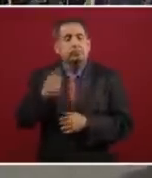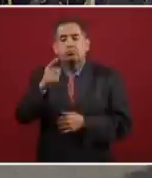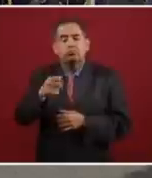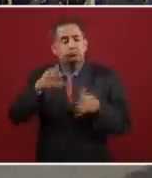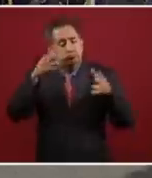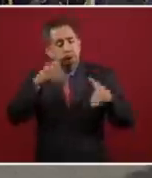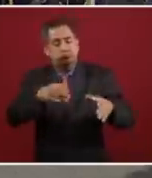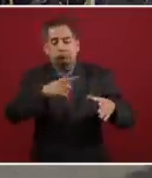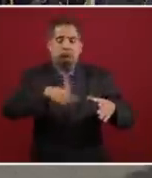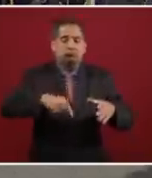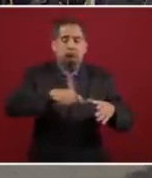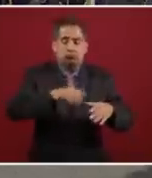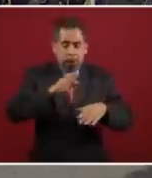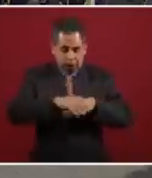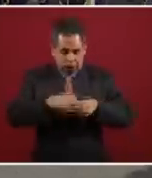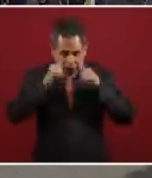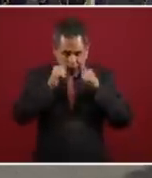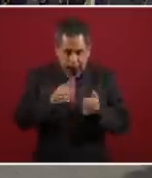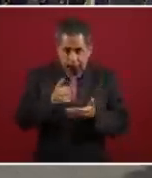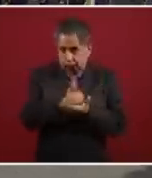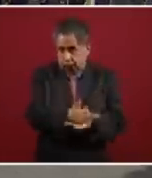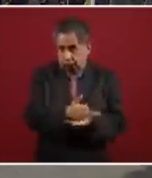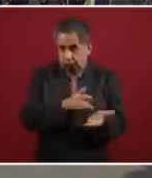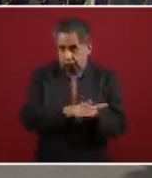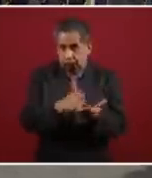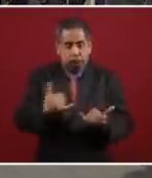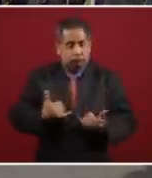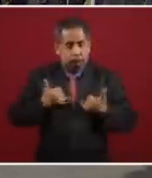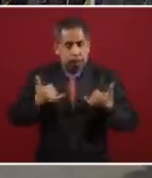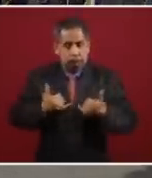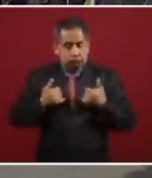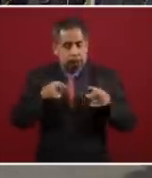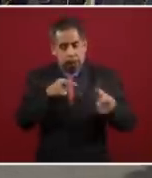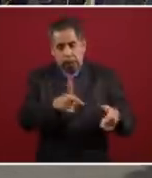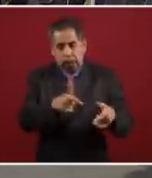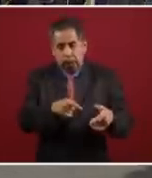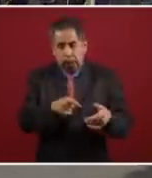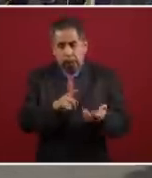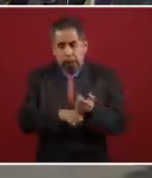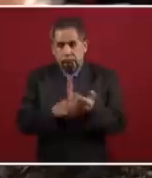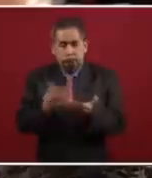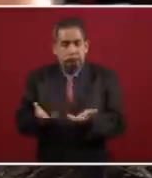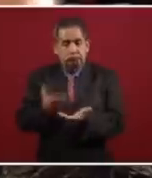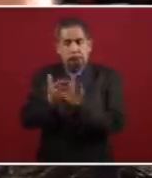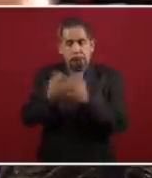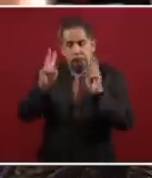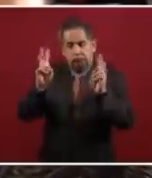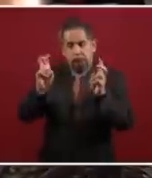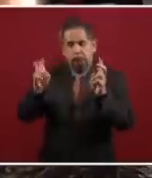sectores que más se van a privilegiar en su gobierno son los jóvenes. Y en base a eso le traigo un tema